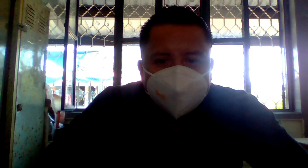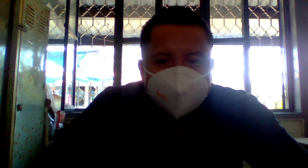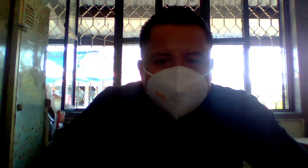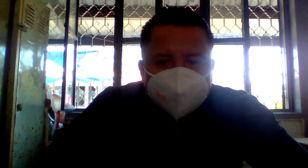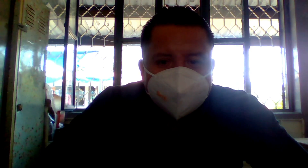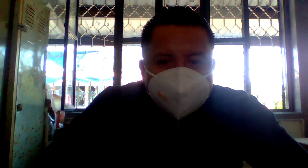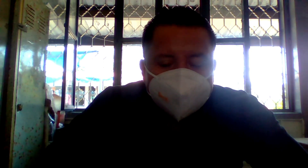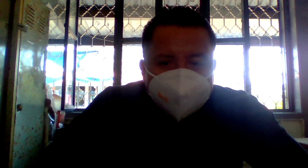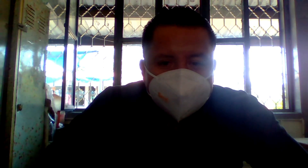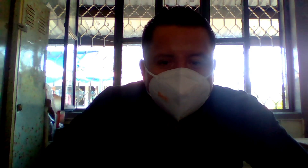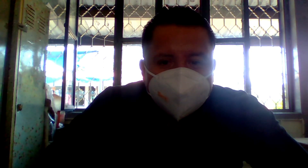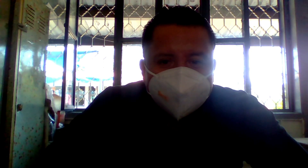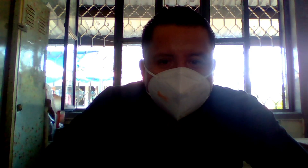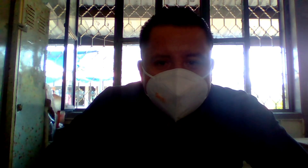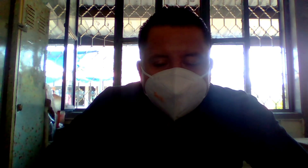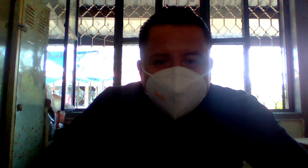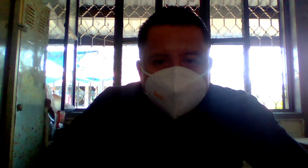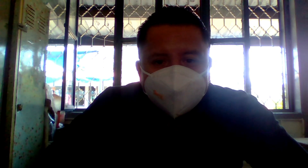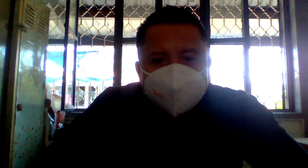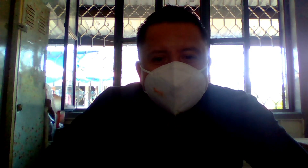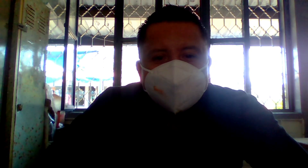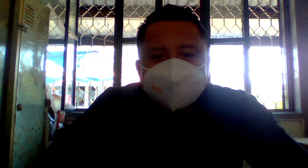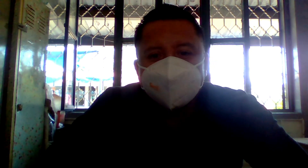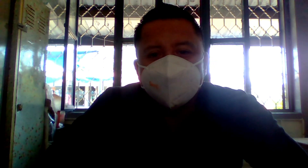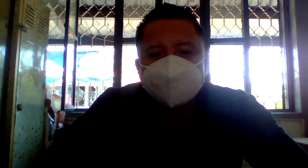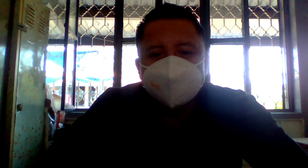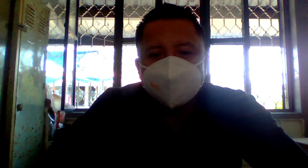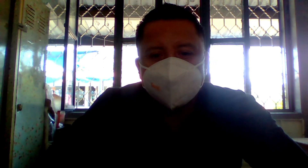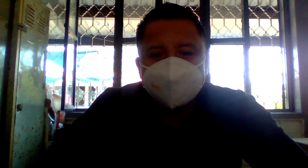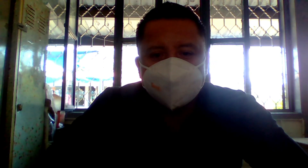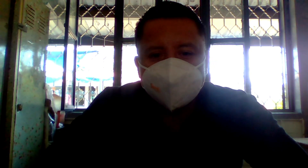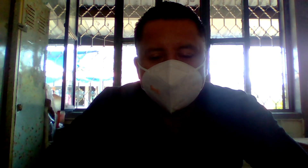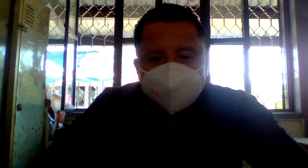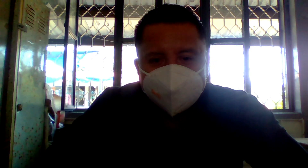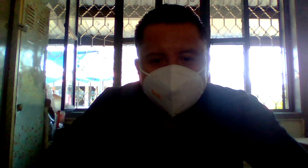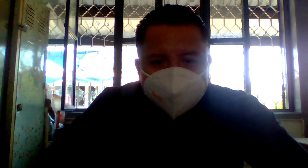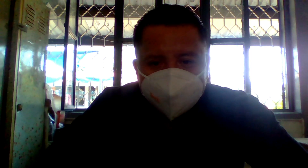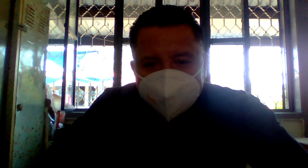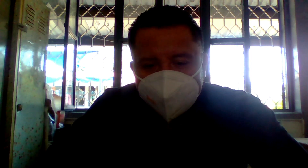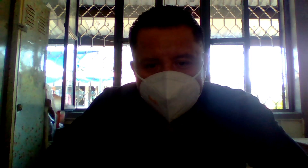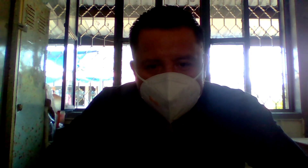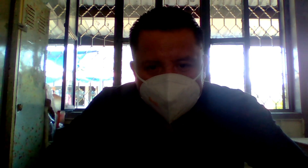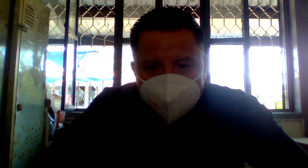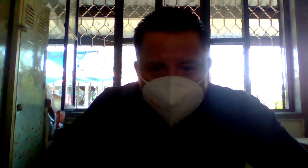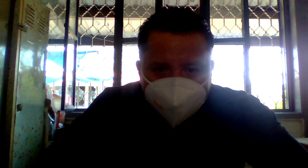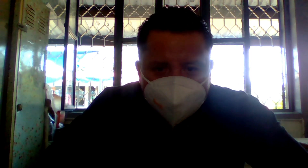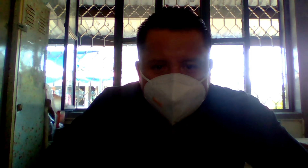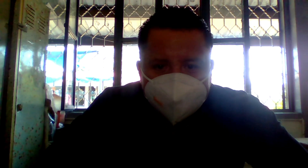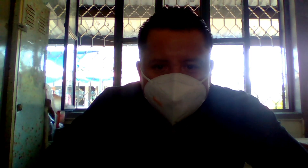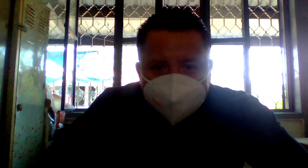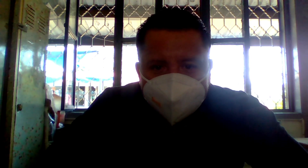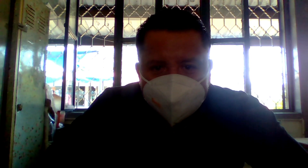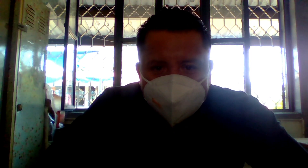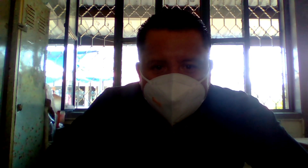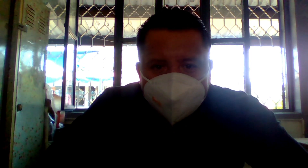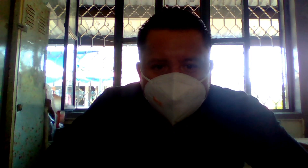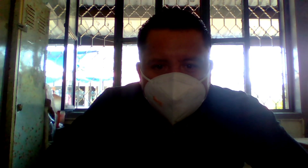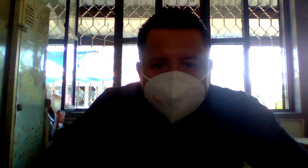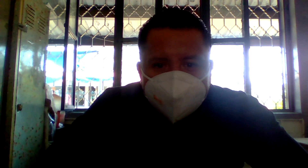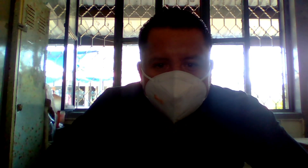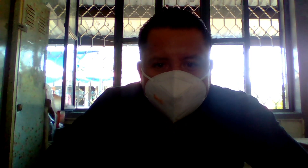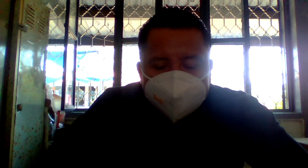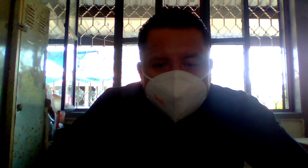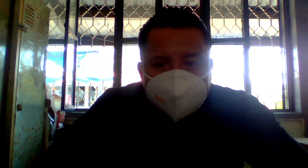Hola compañeras, compañeros, buenas tardes tengan todos ustedes. Soy el profesor Rígel Jacier Pumaceda, actual secretario de organización de la combativa región